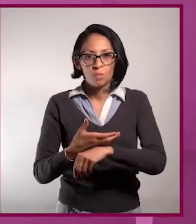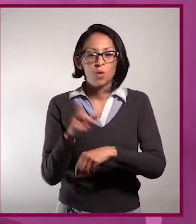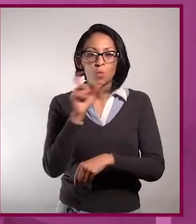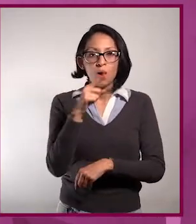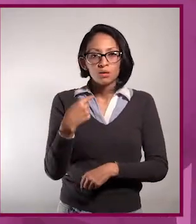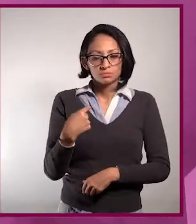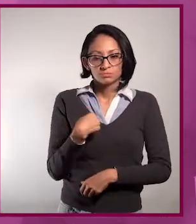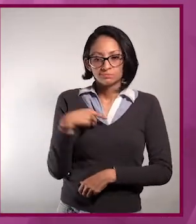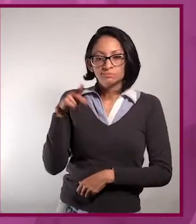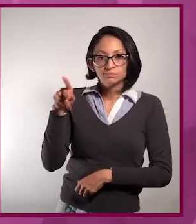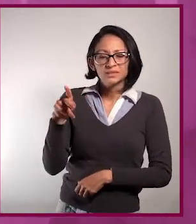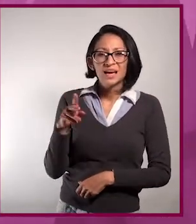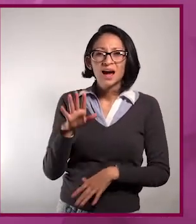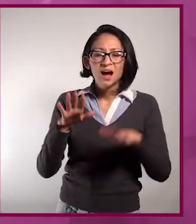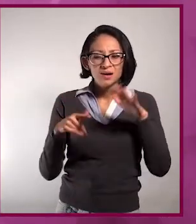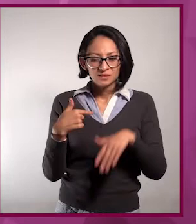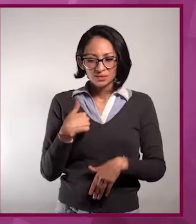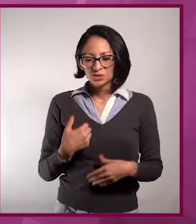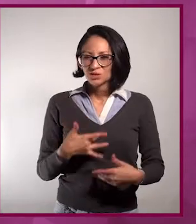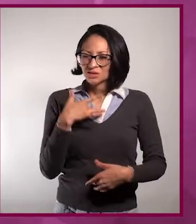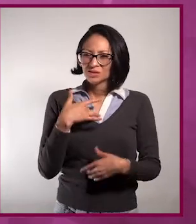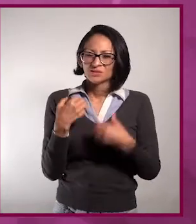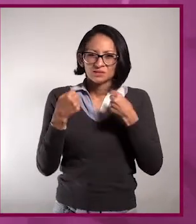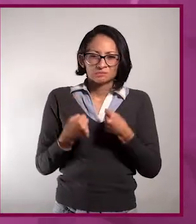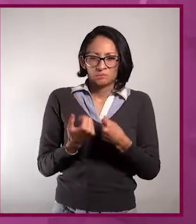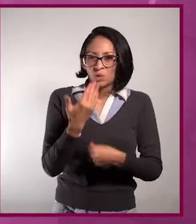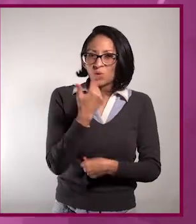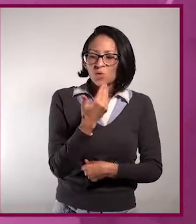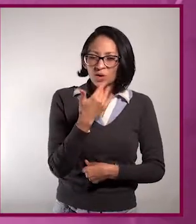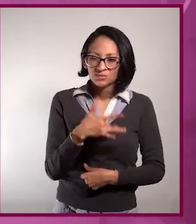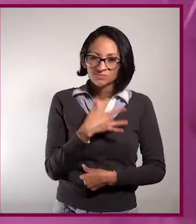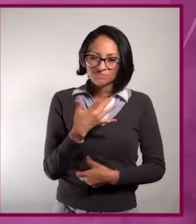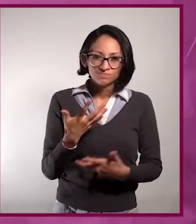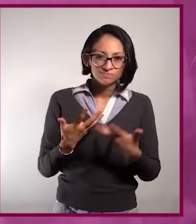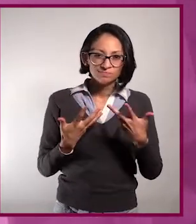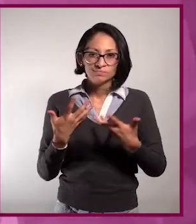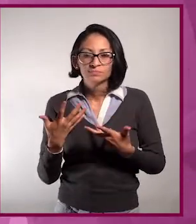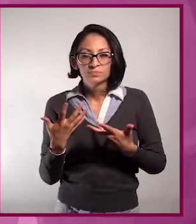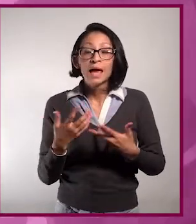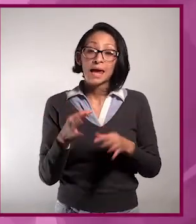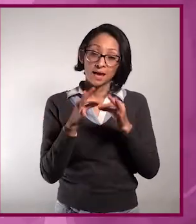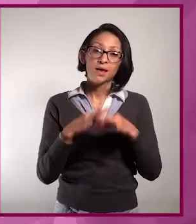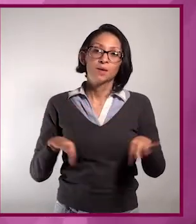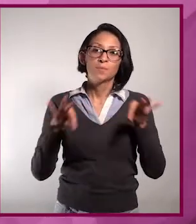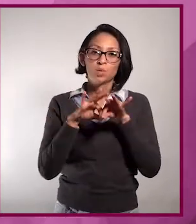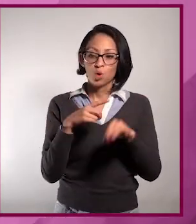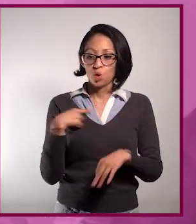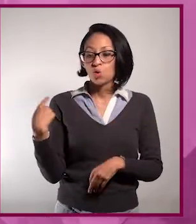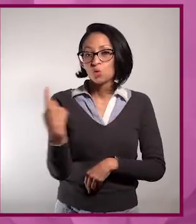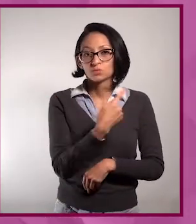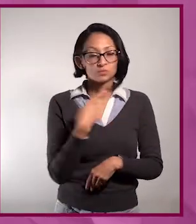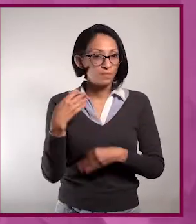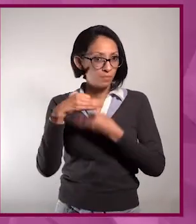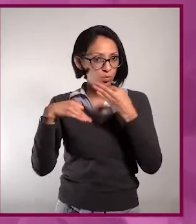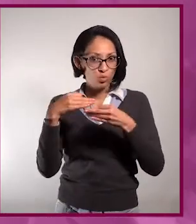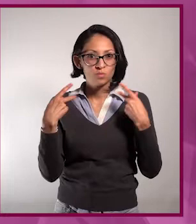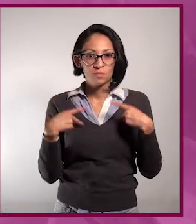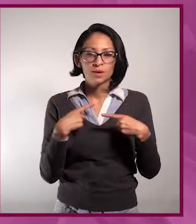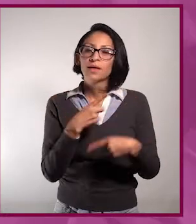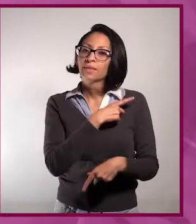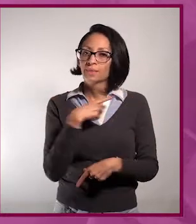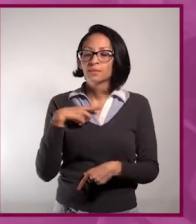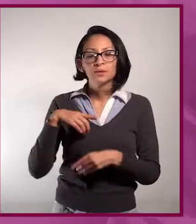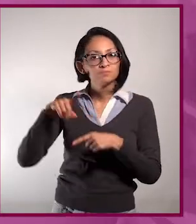periodo menstrual. Eso también las hace sentir inseguras e incómodas. Es importante que nosotros trabajemos para erradicar ese